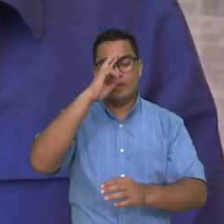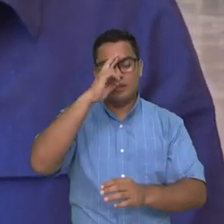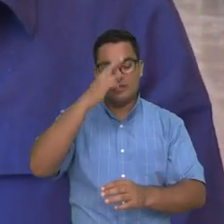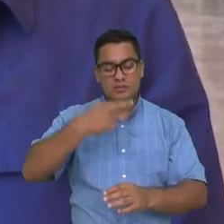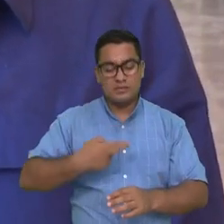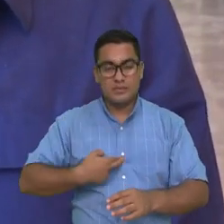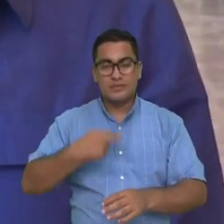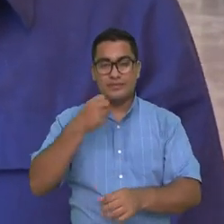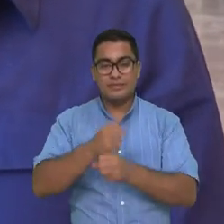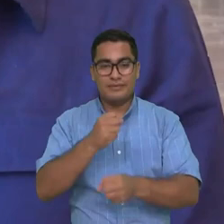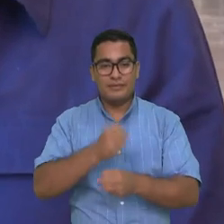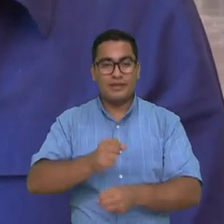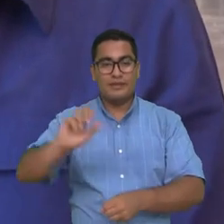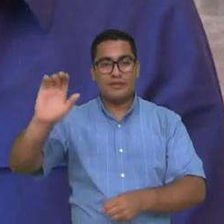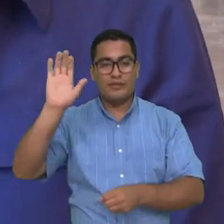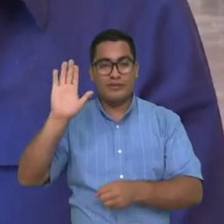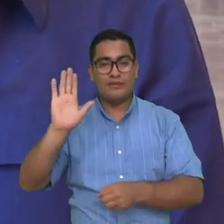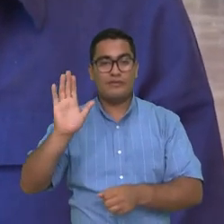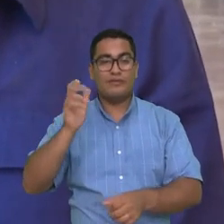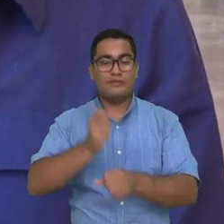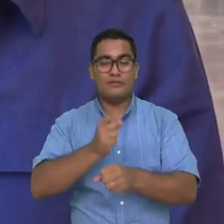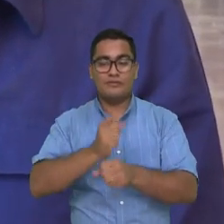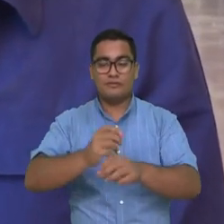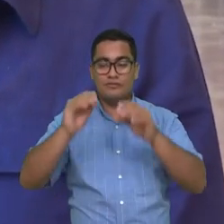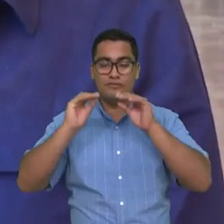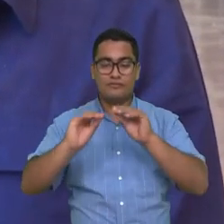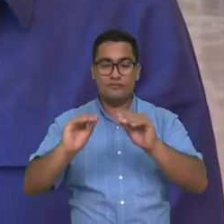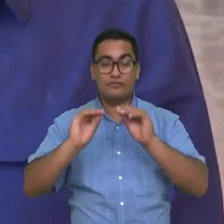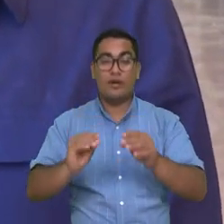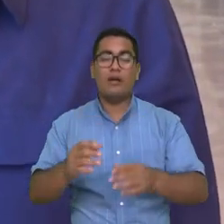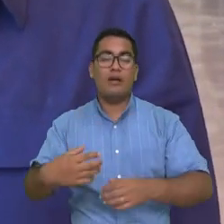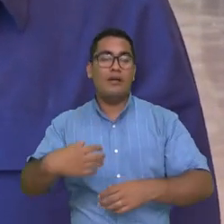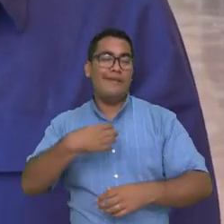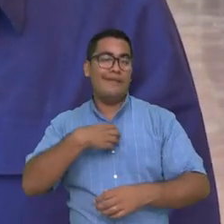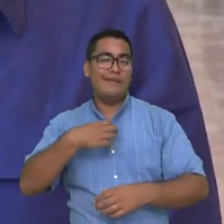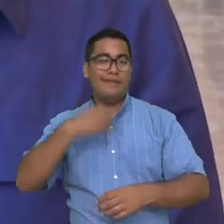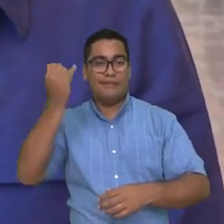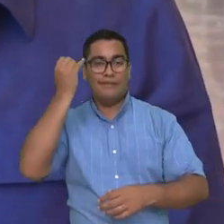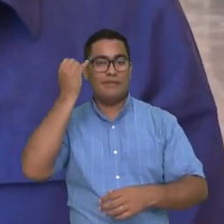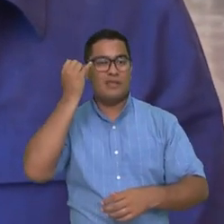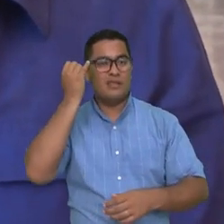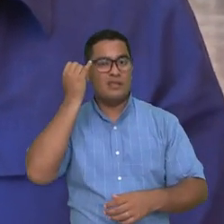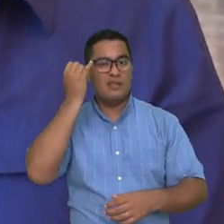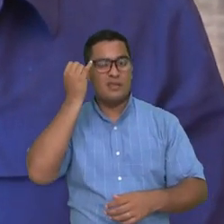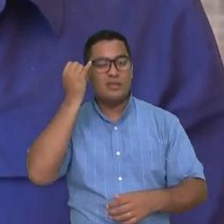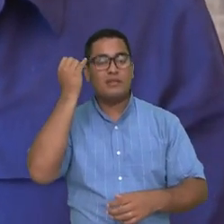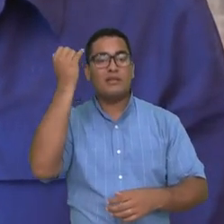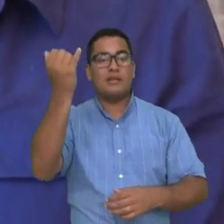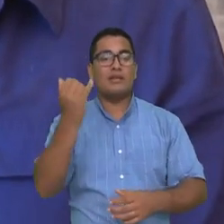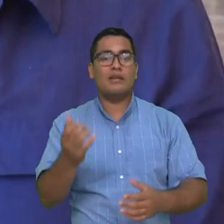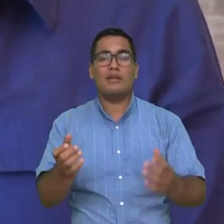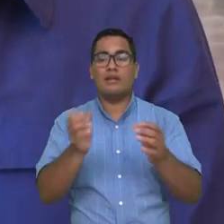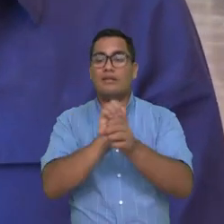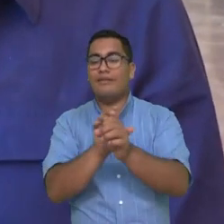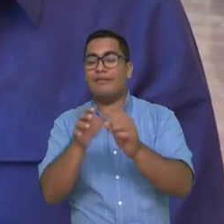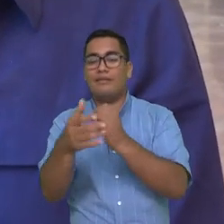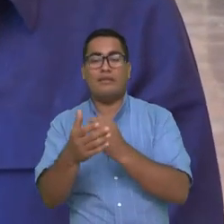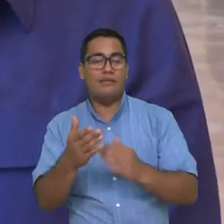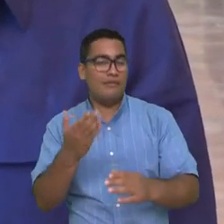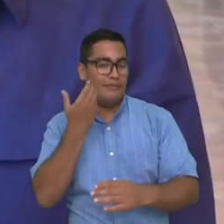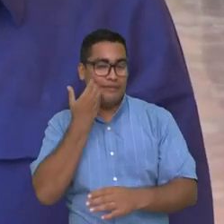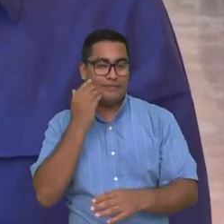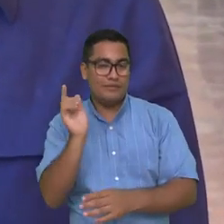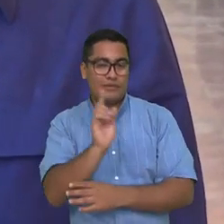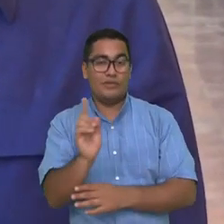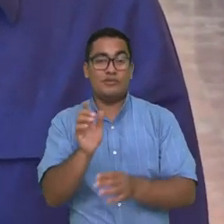de trabajar en este proceso de formación. Este no es una campaña de que tiene que ver nada más con esta pandemia mundial, sino que tiene